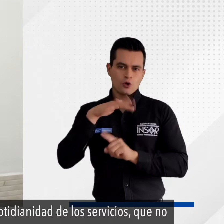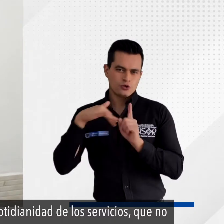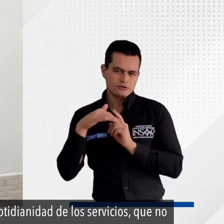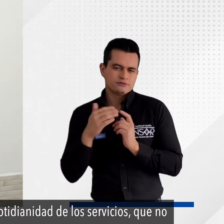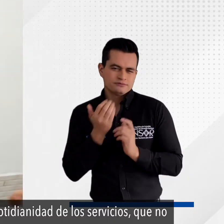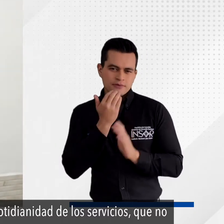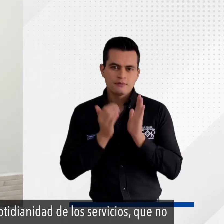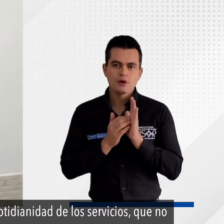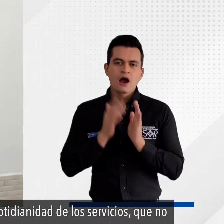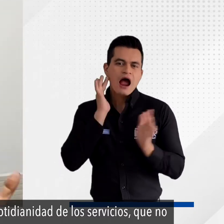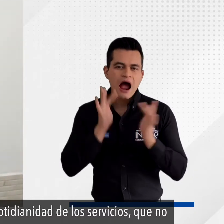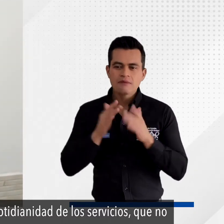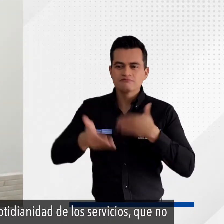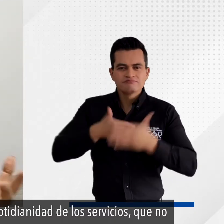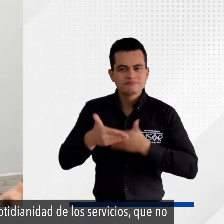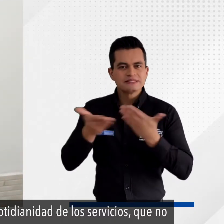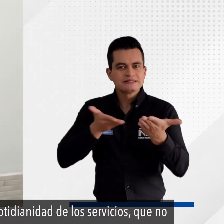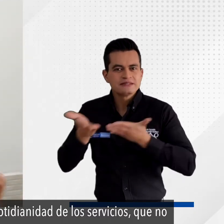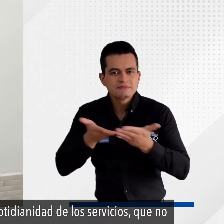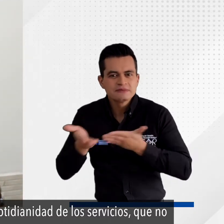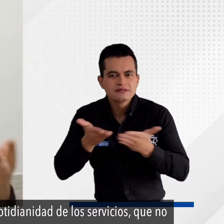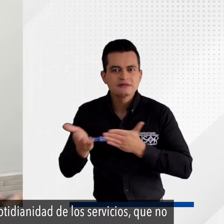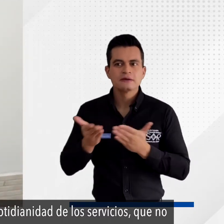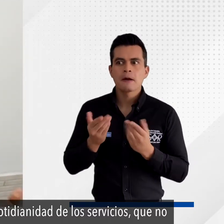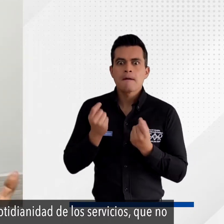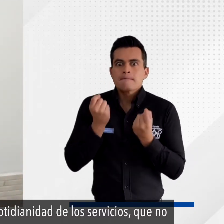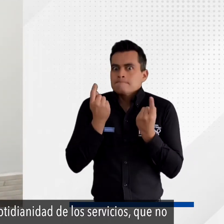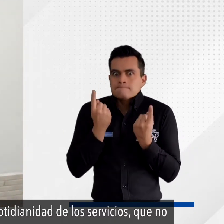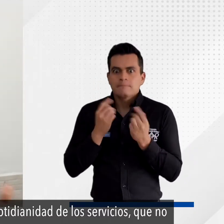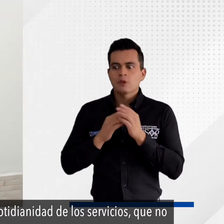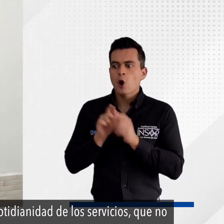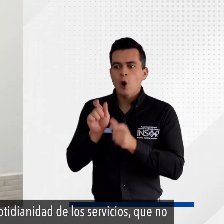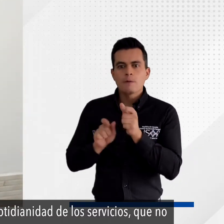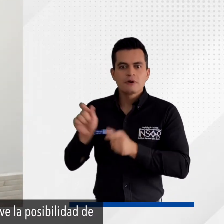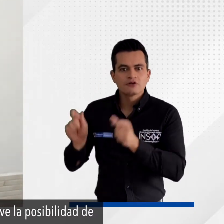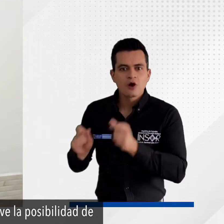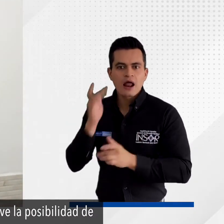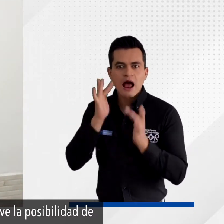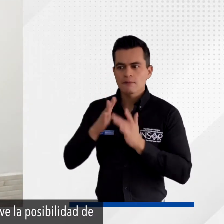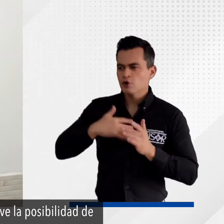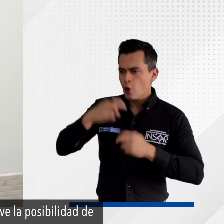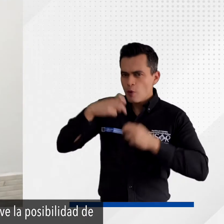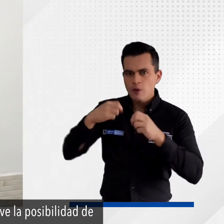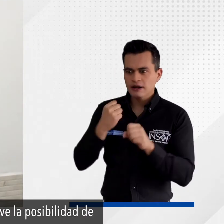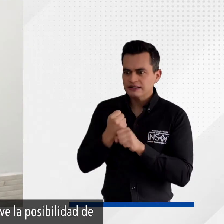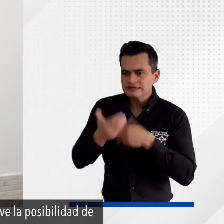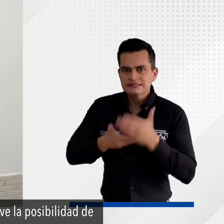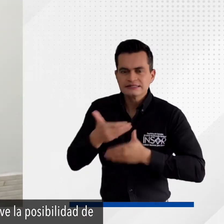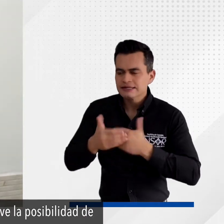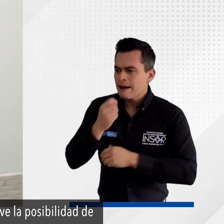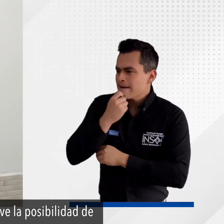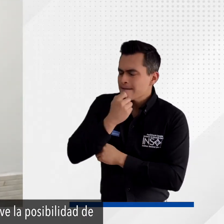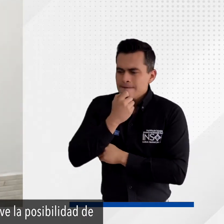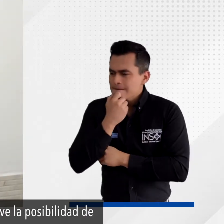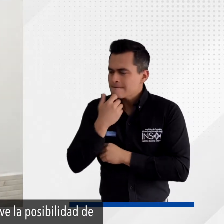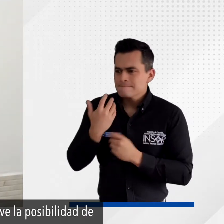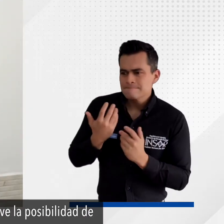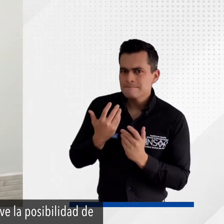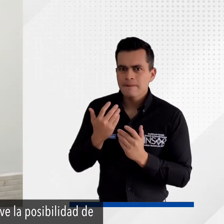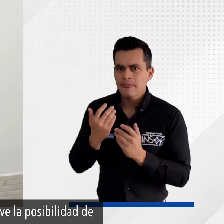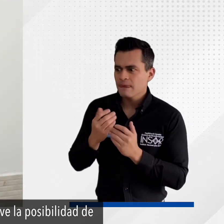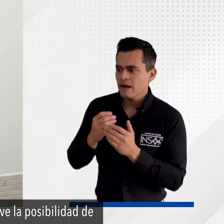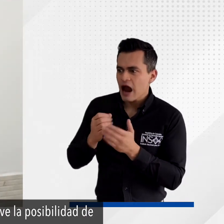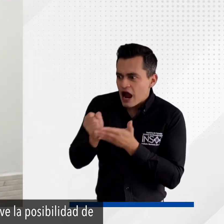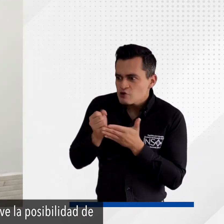la cotidianidad de los servicios que no entendemos y que tal vez las personas no colaboran. En mi ejercicio profesional tuve